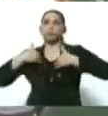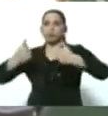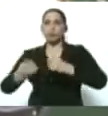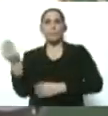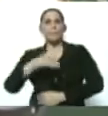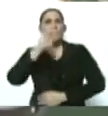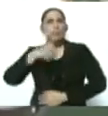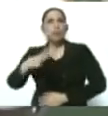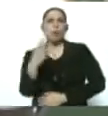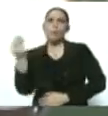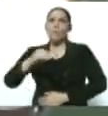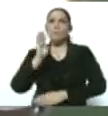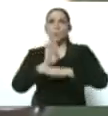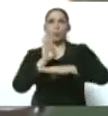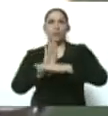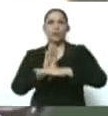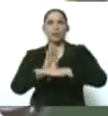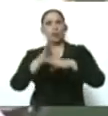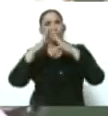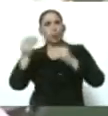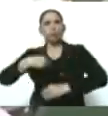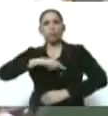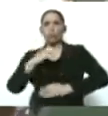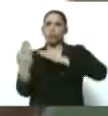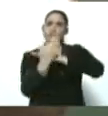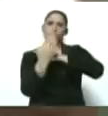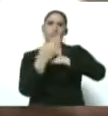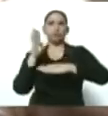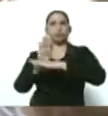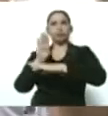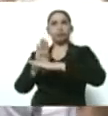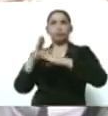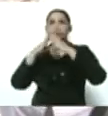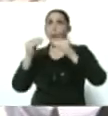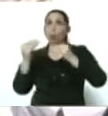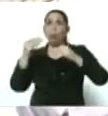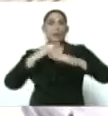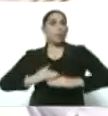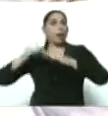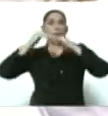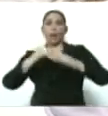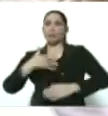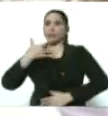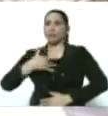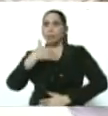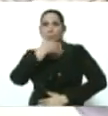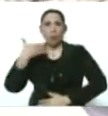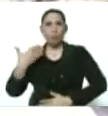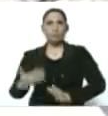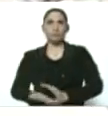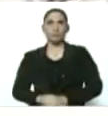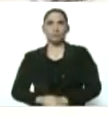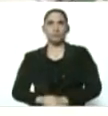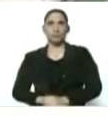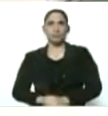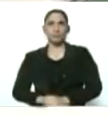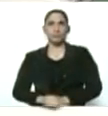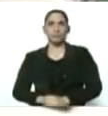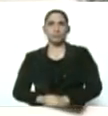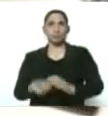sano, un pueblo más protegido. Todos nos estamos protegiendo, todos sentimos mejor. ¿Ves? Pequeños